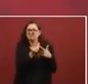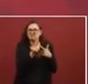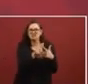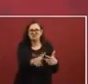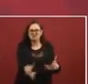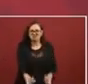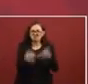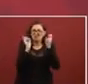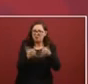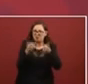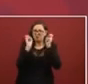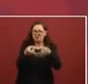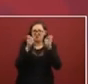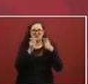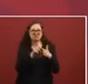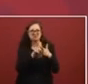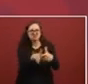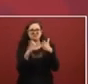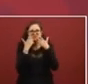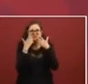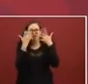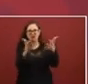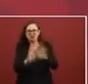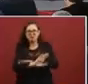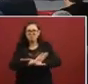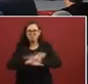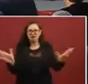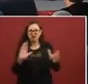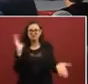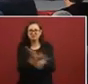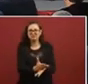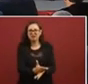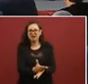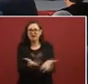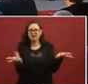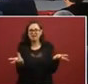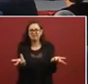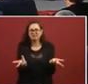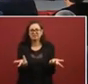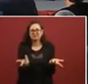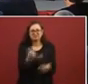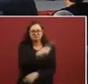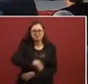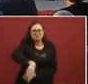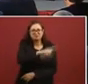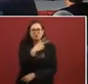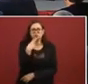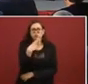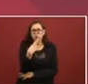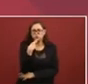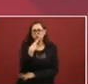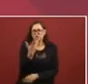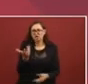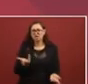mantener este régimen, porque también eso lo usan